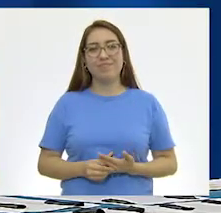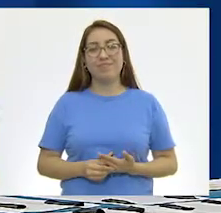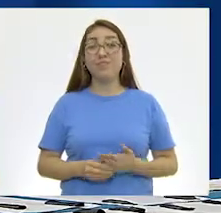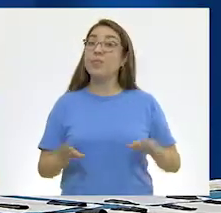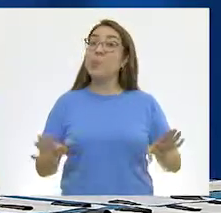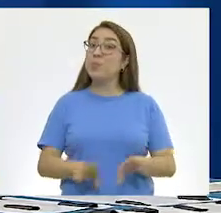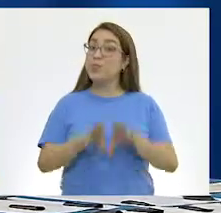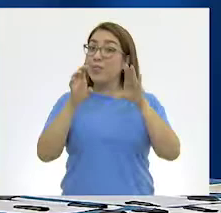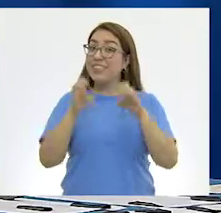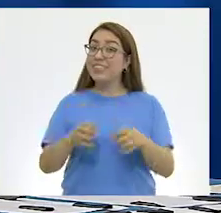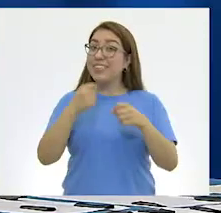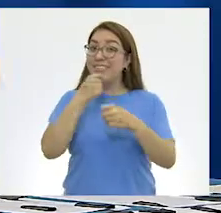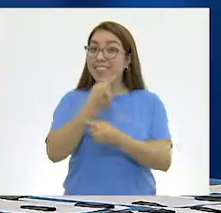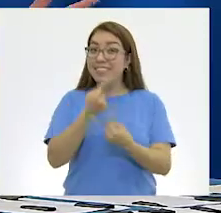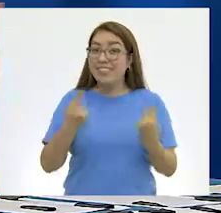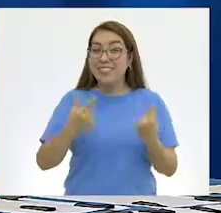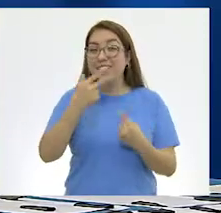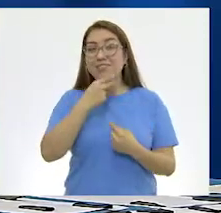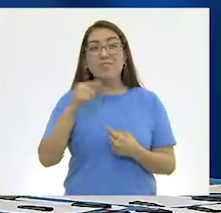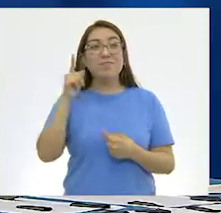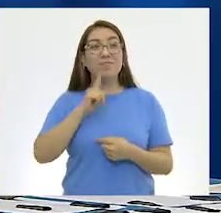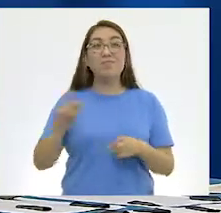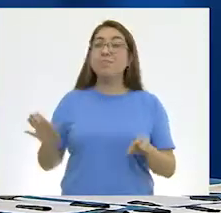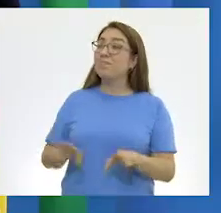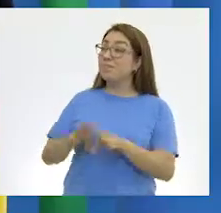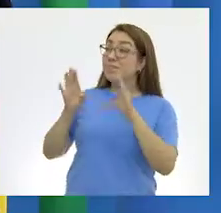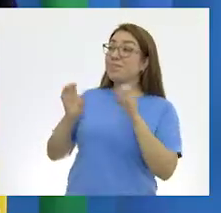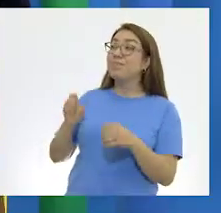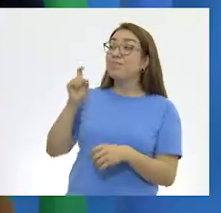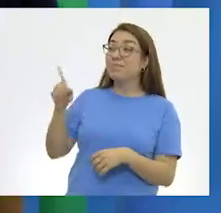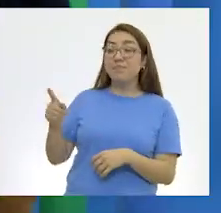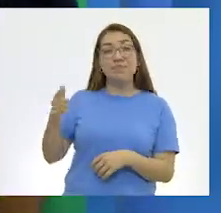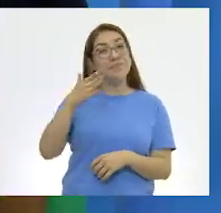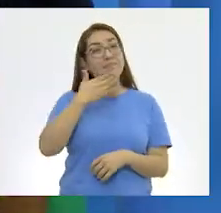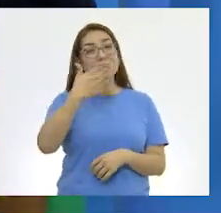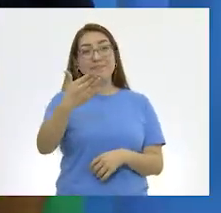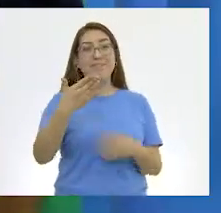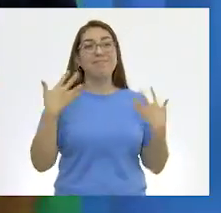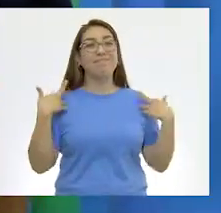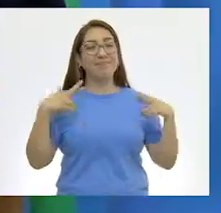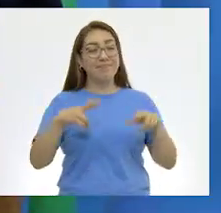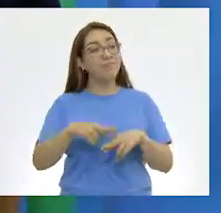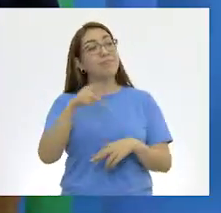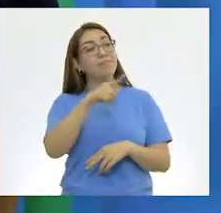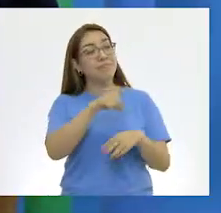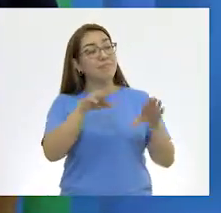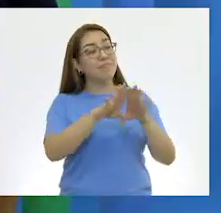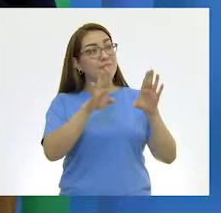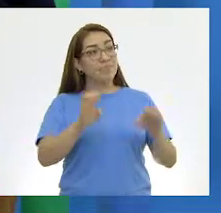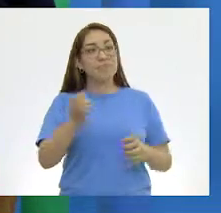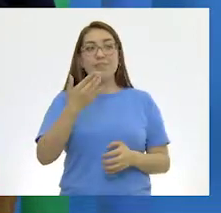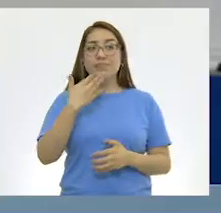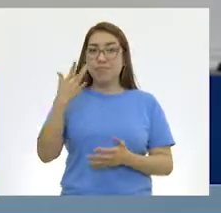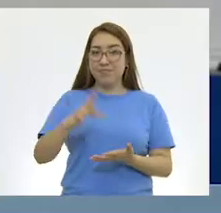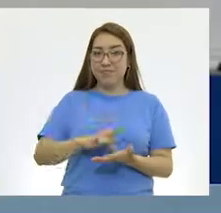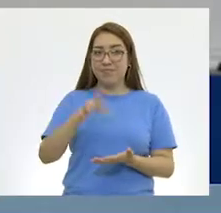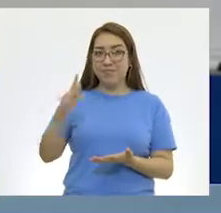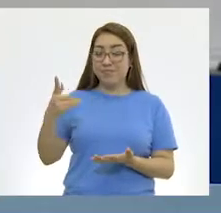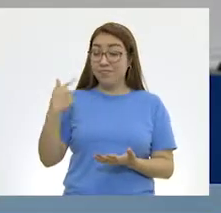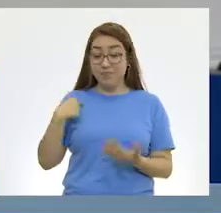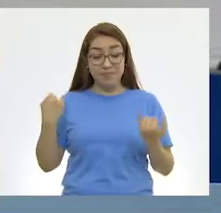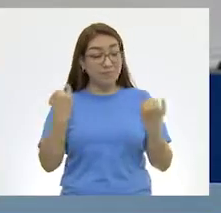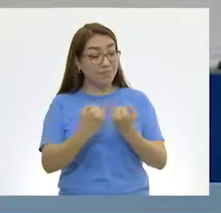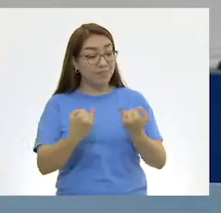¿Cómo están, niños y niñas? ¿Cómo estás tú, Juan Carlos? Muy bien, maestra. Muy, muy bien. ¿Y usted? ¿Y tú, Raulito? Muy bien, aquí andamos. Muy